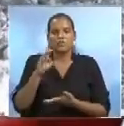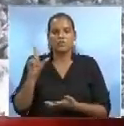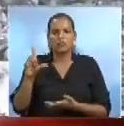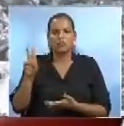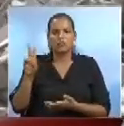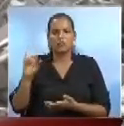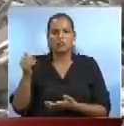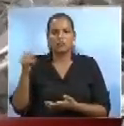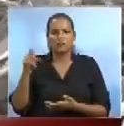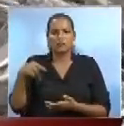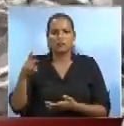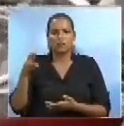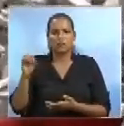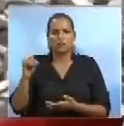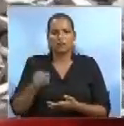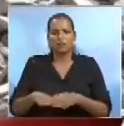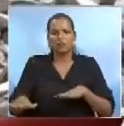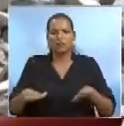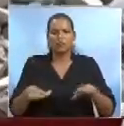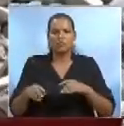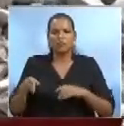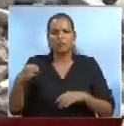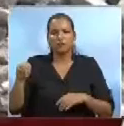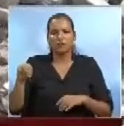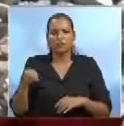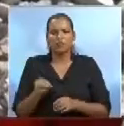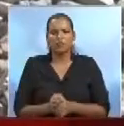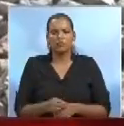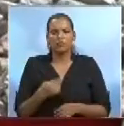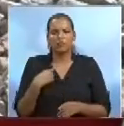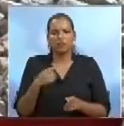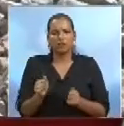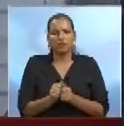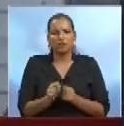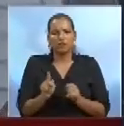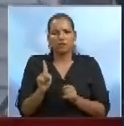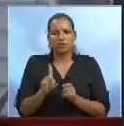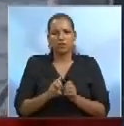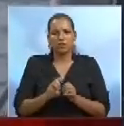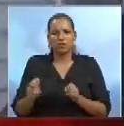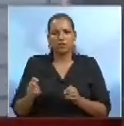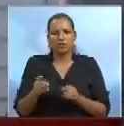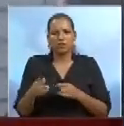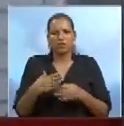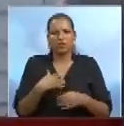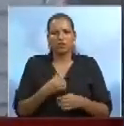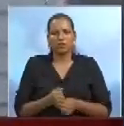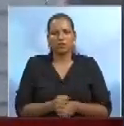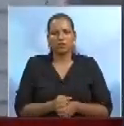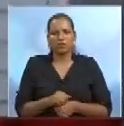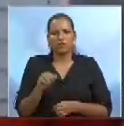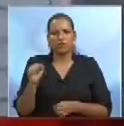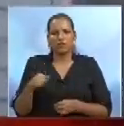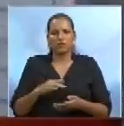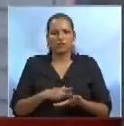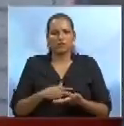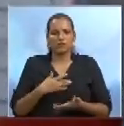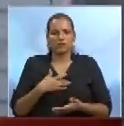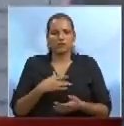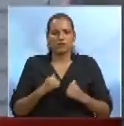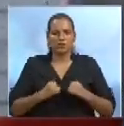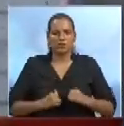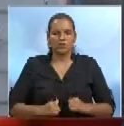El sismo de la madrugada del miércoles movió el hogar cerca de un metro donde se encontraba. Como es normal, se siente un